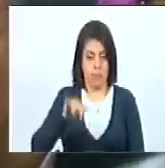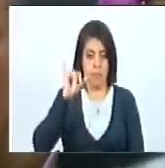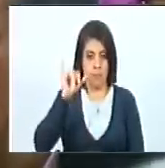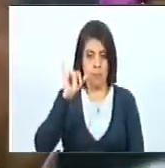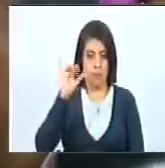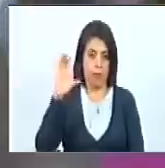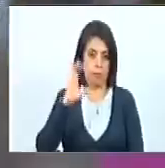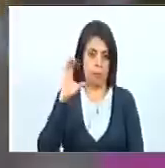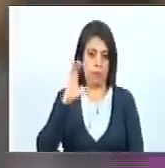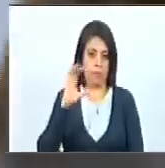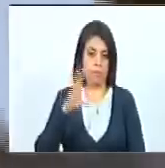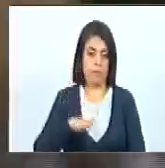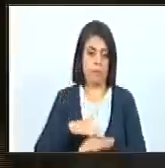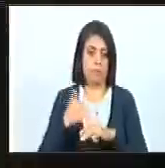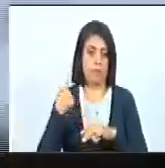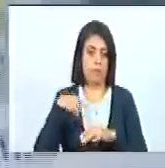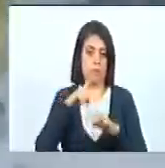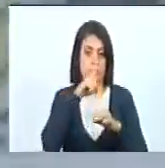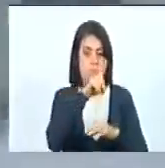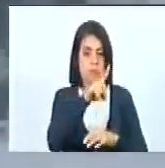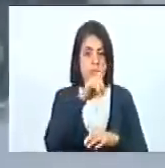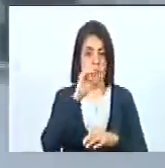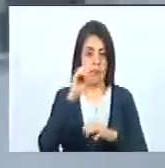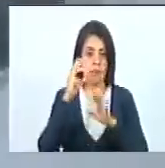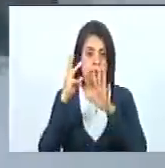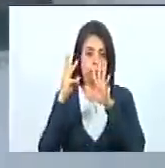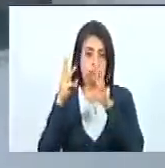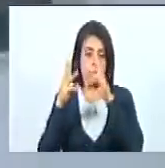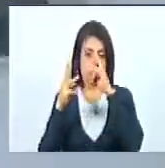Caracas, tiene